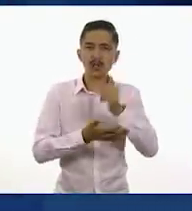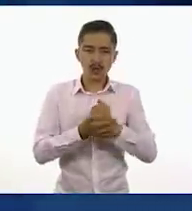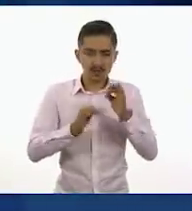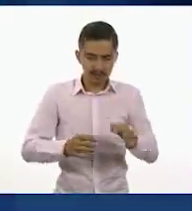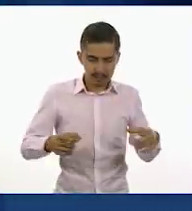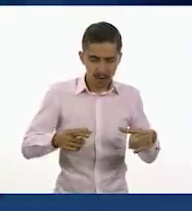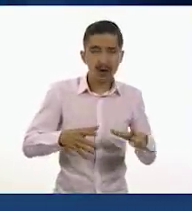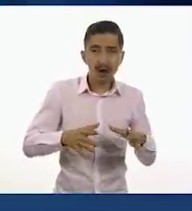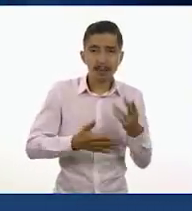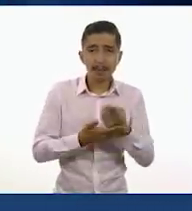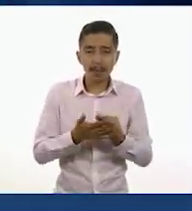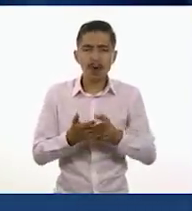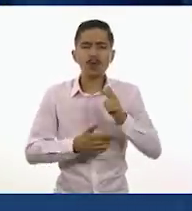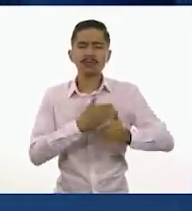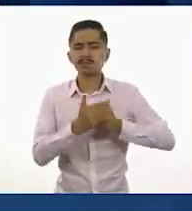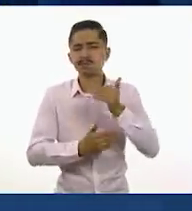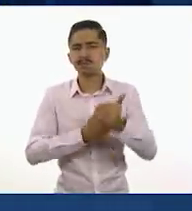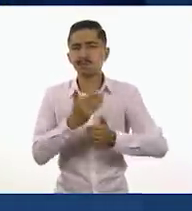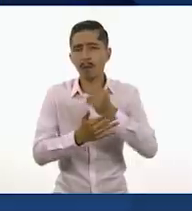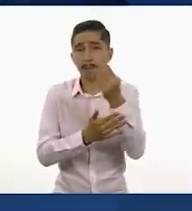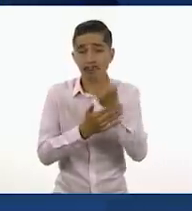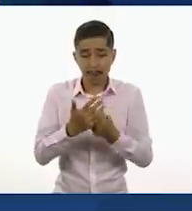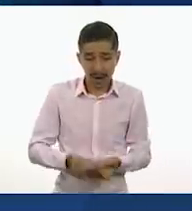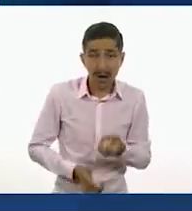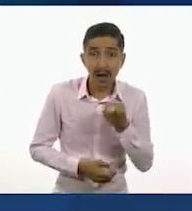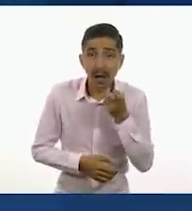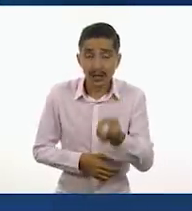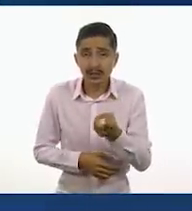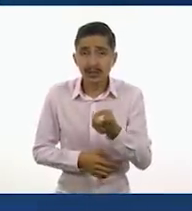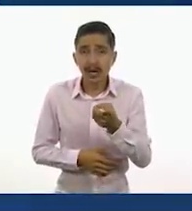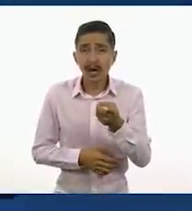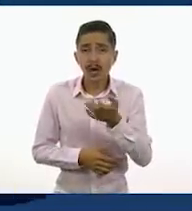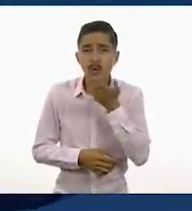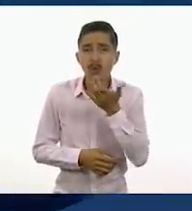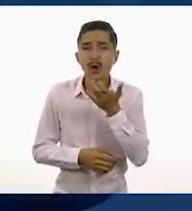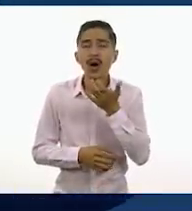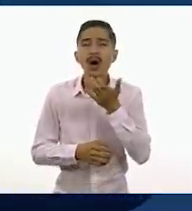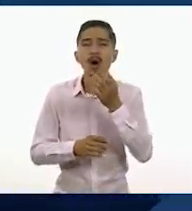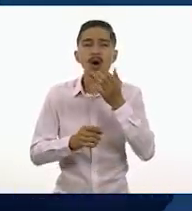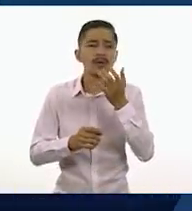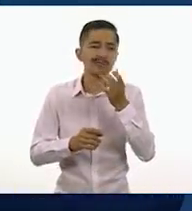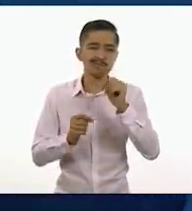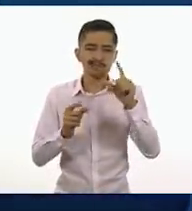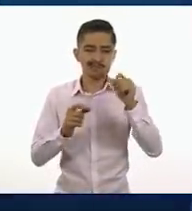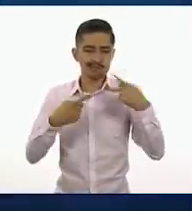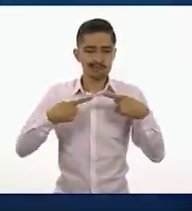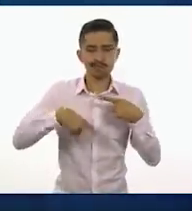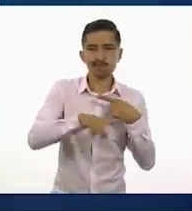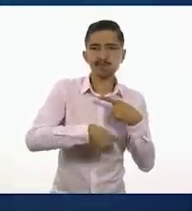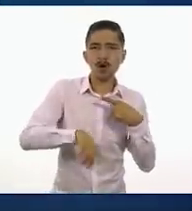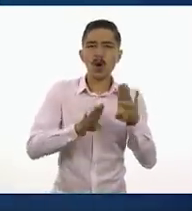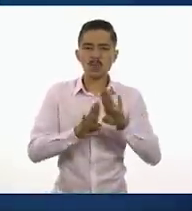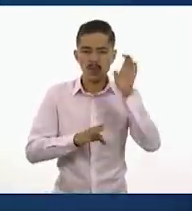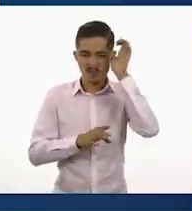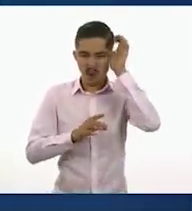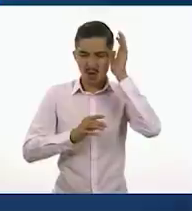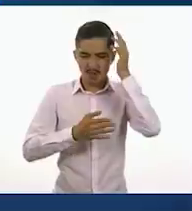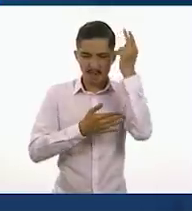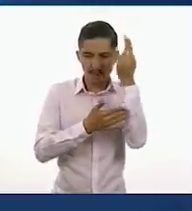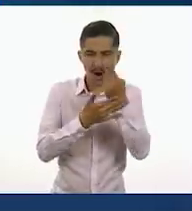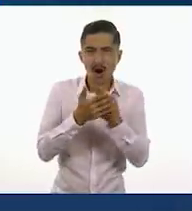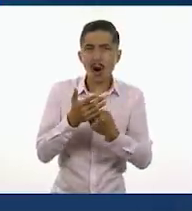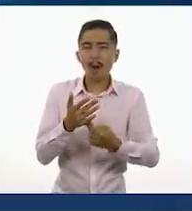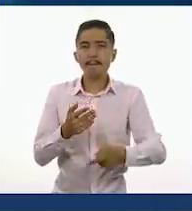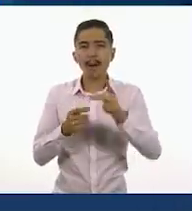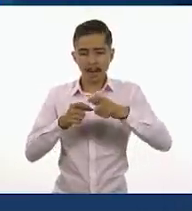el tiempo, estos mapas desmesurados no satisfacieron y los colegios de cartógrafos levantaron un mapa del imperio, que tenía el tamaño